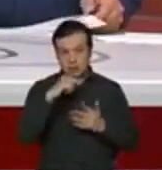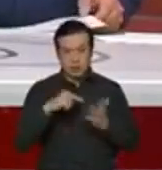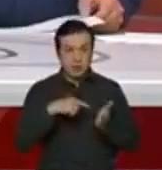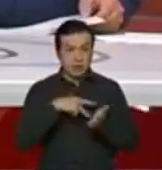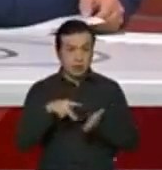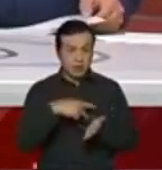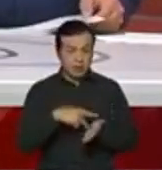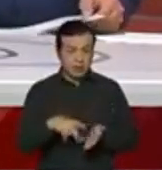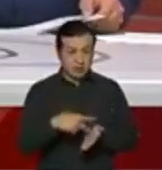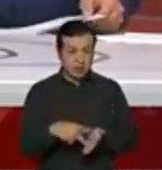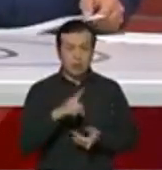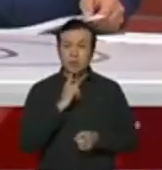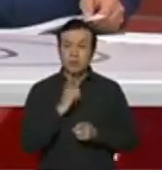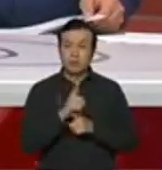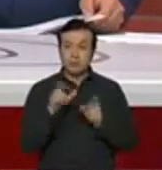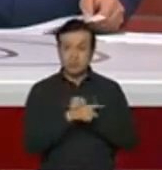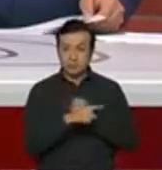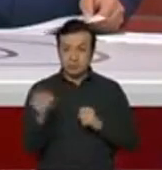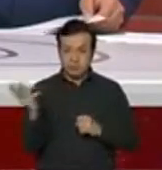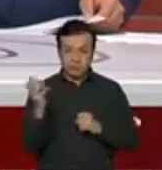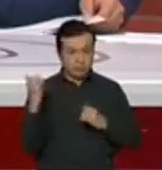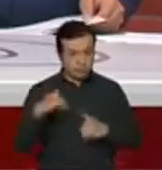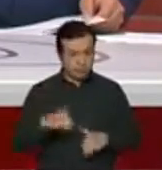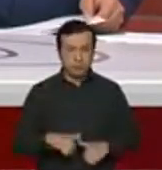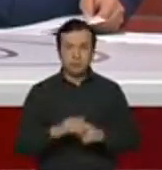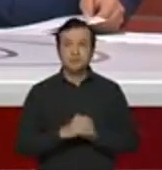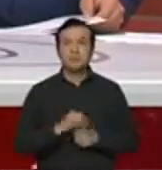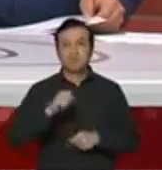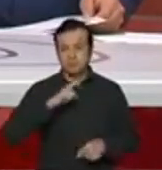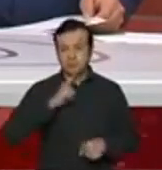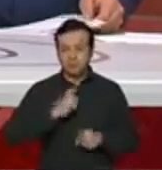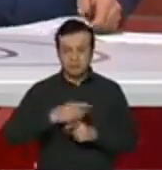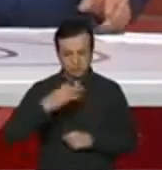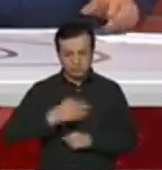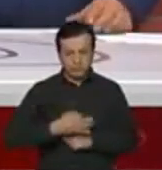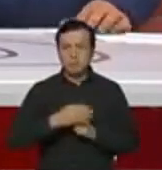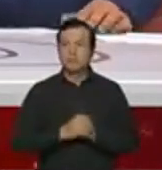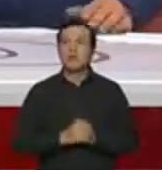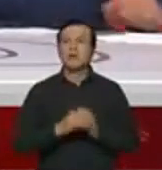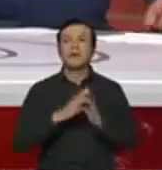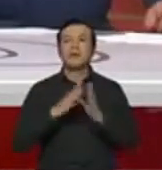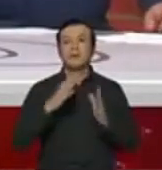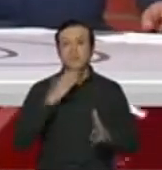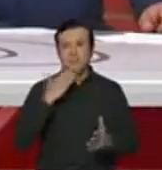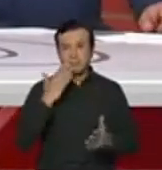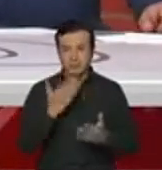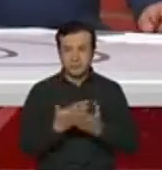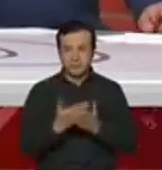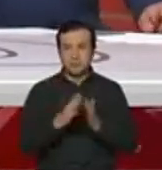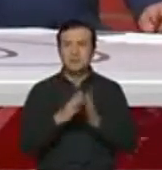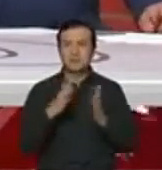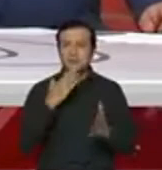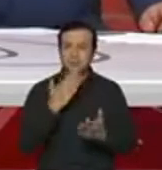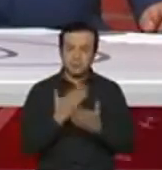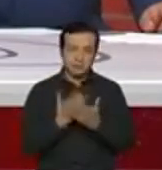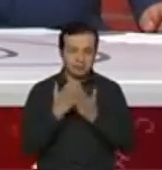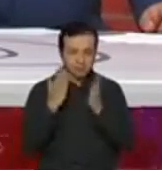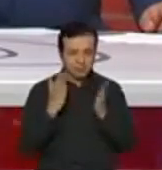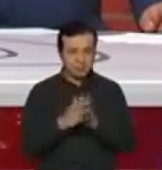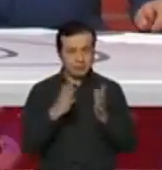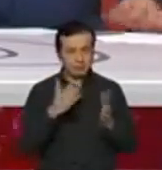las pensiones para los afiliados. Sí, señor. De acuerdo. Muchas gracias, economista, por la información compartida. A